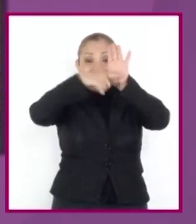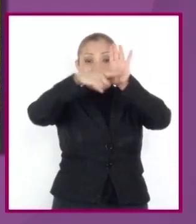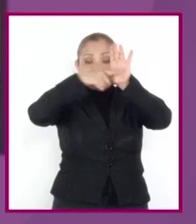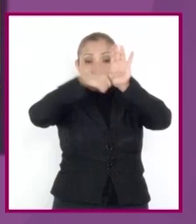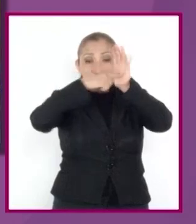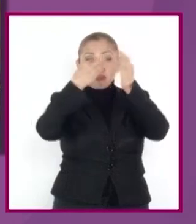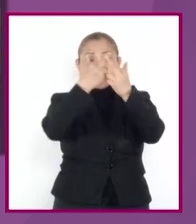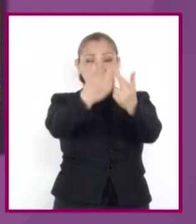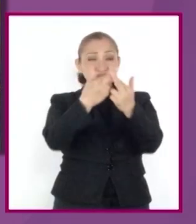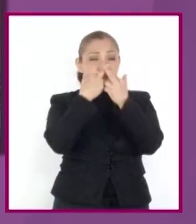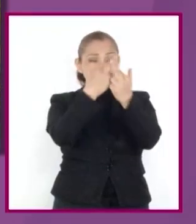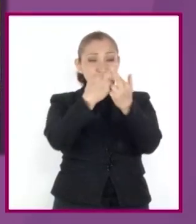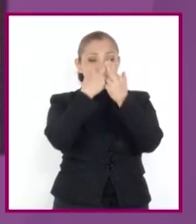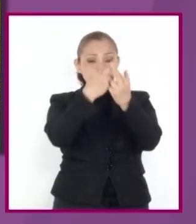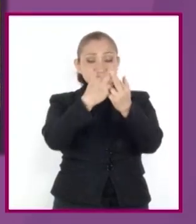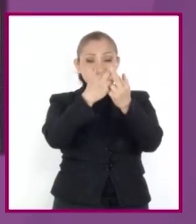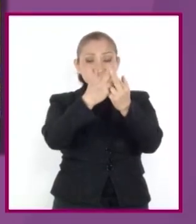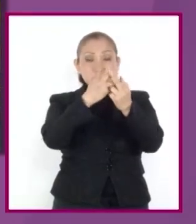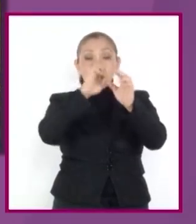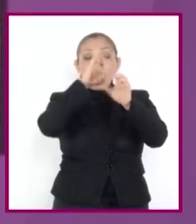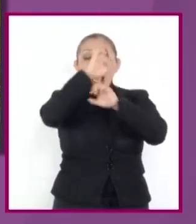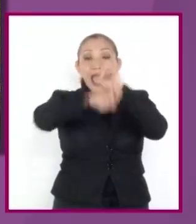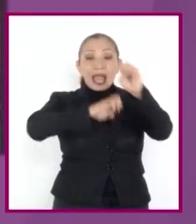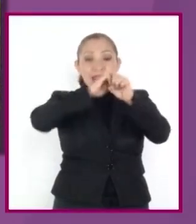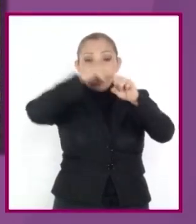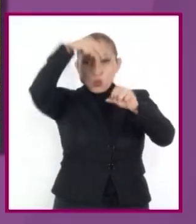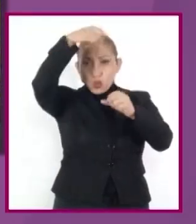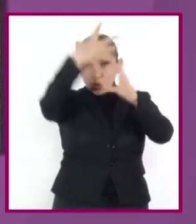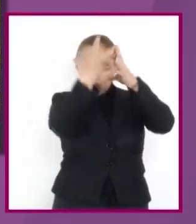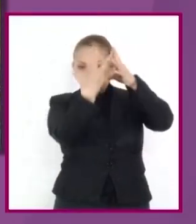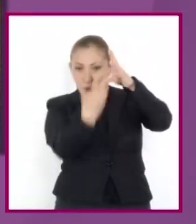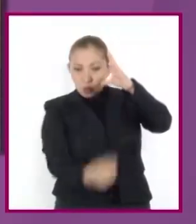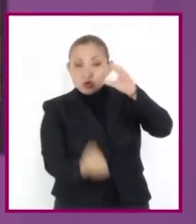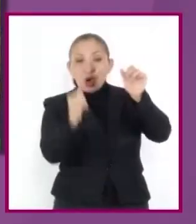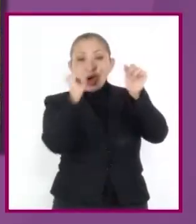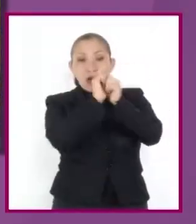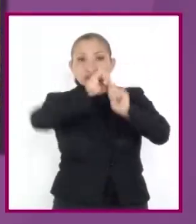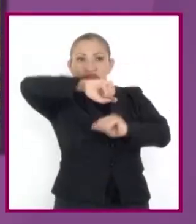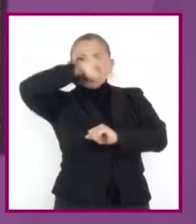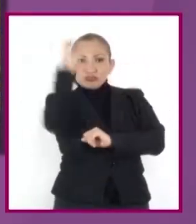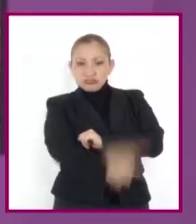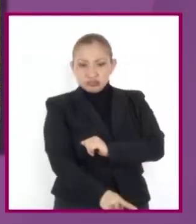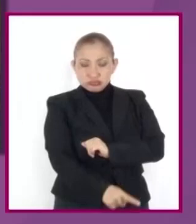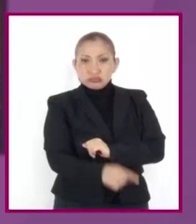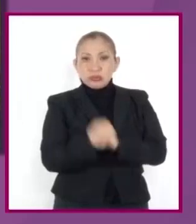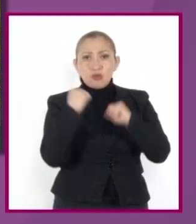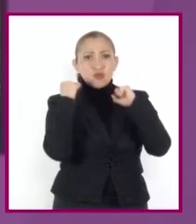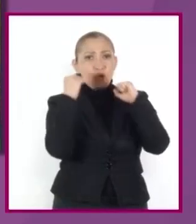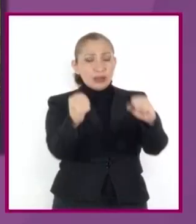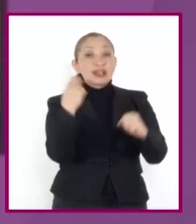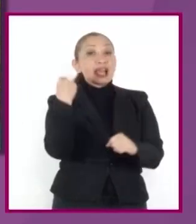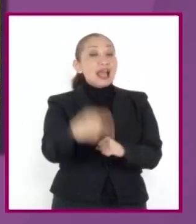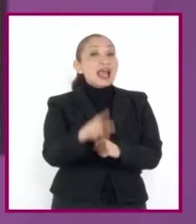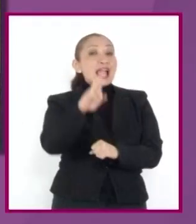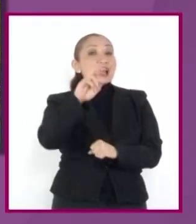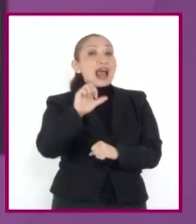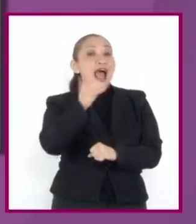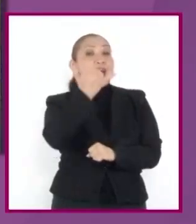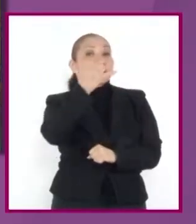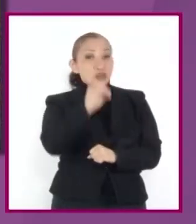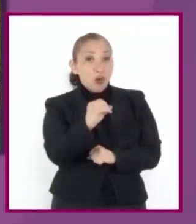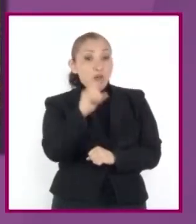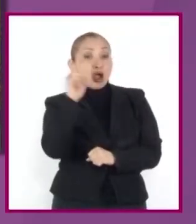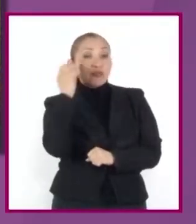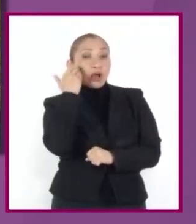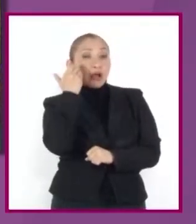son demasiadas, se liberan electrones hacia el suelo a través de una descarga eléctrica muy intensa llamada rayo y que